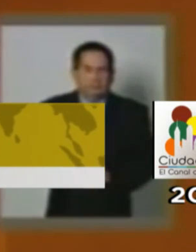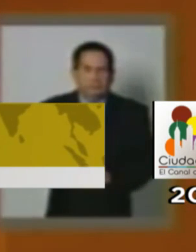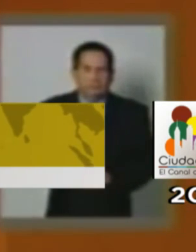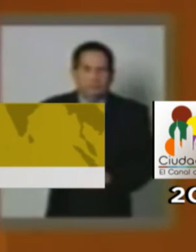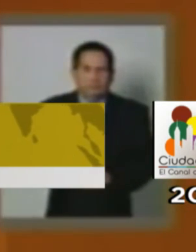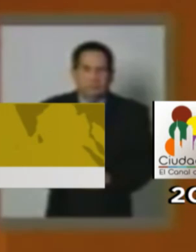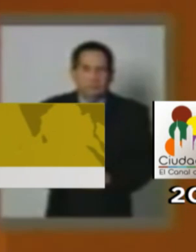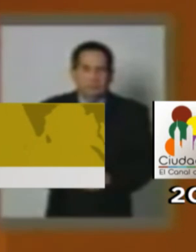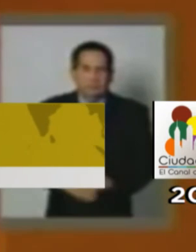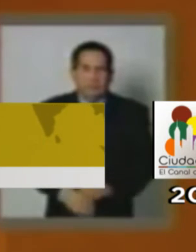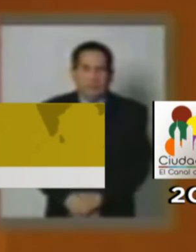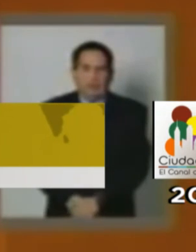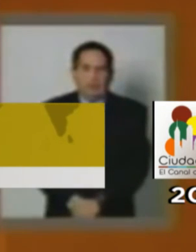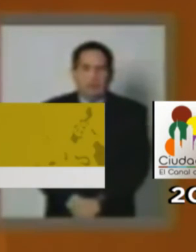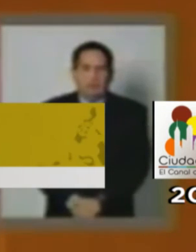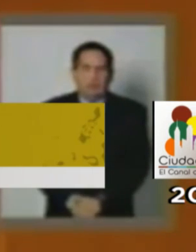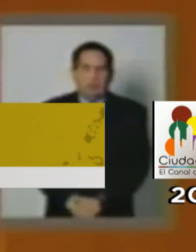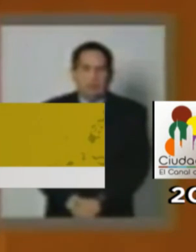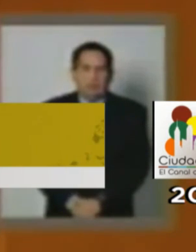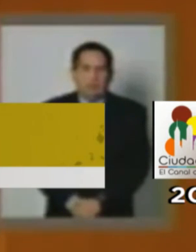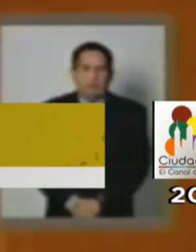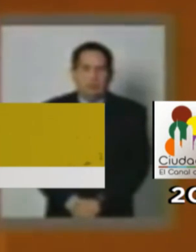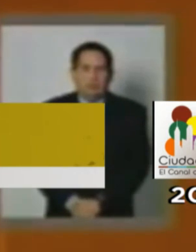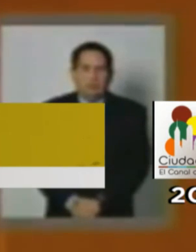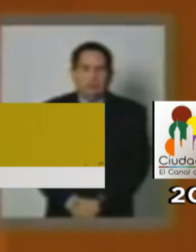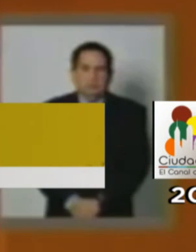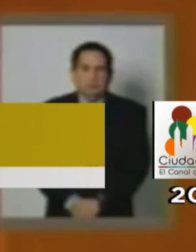No hay un análisis serio